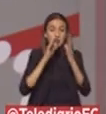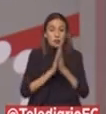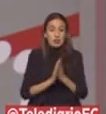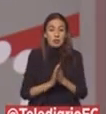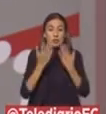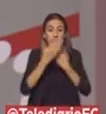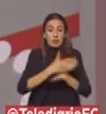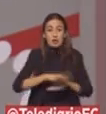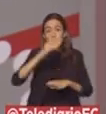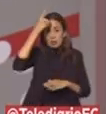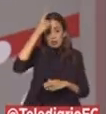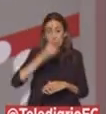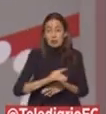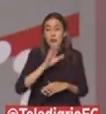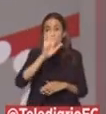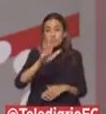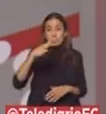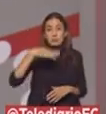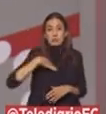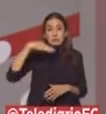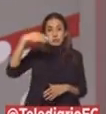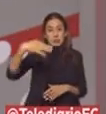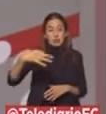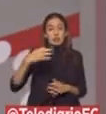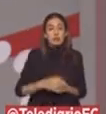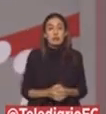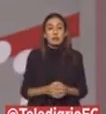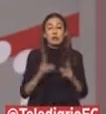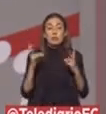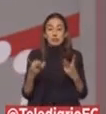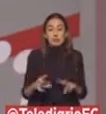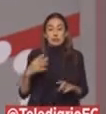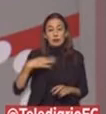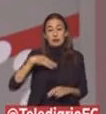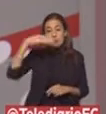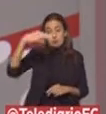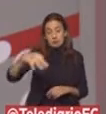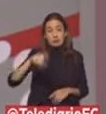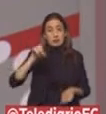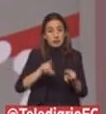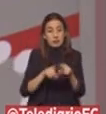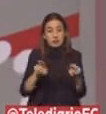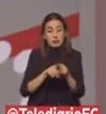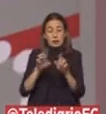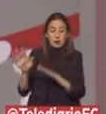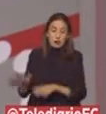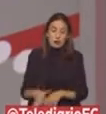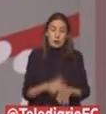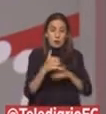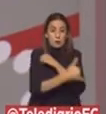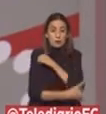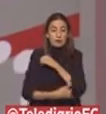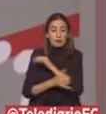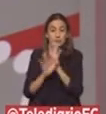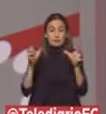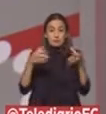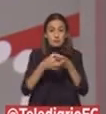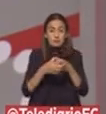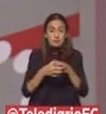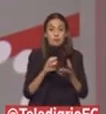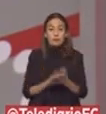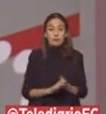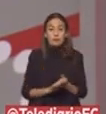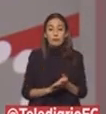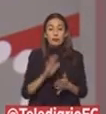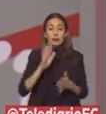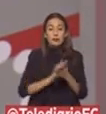recibe finalmente en la voluntad de nuestro gobierno por un lado y obviamente en la voluntad de los países que forman alianza del pacífico en este momento tener el